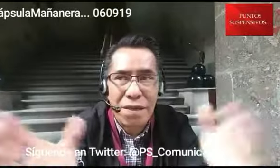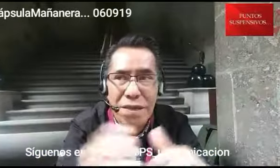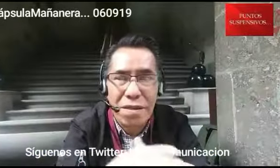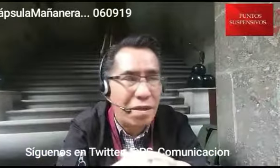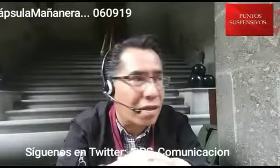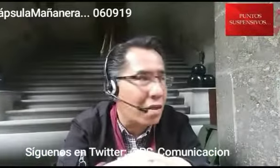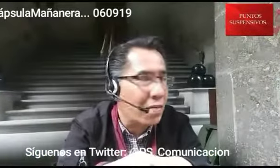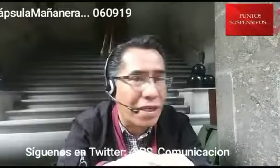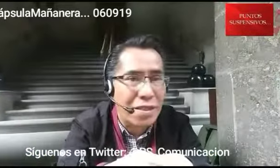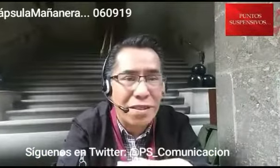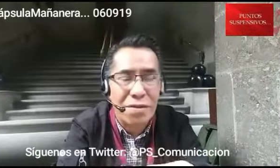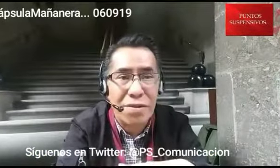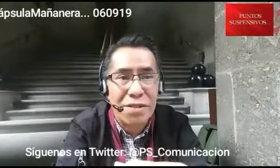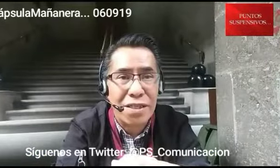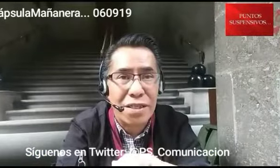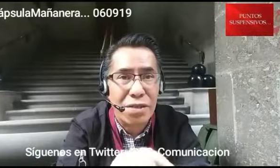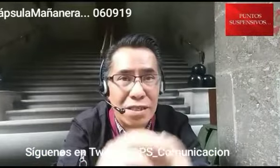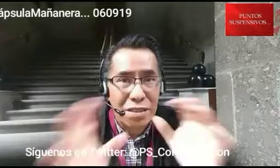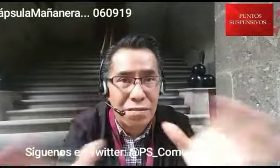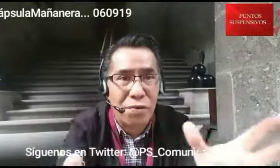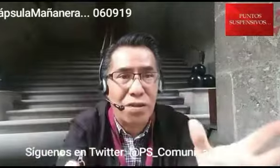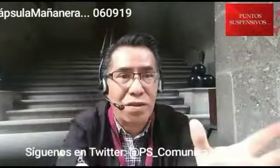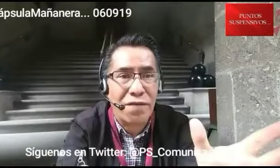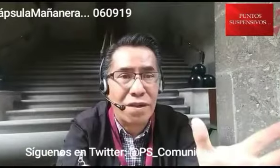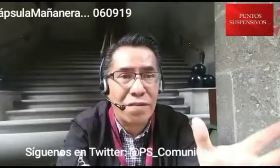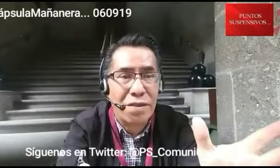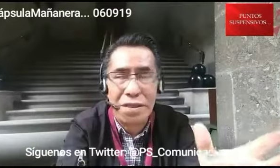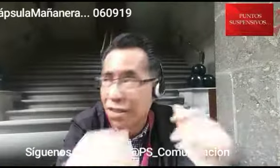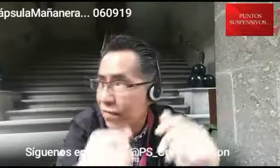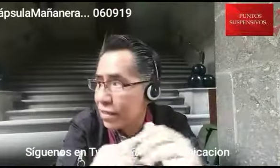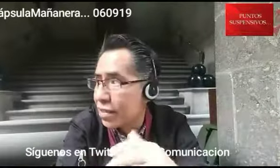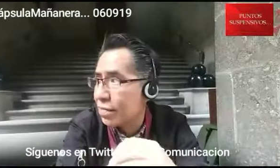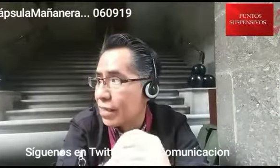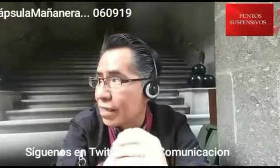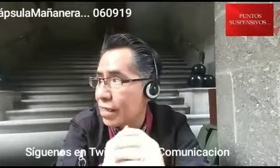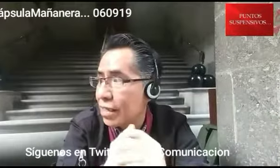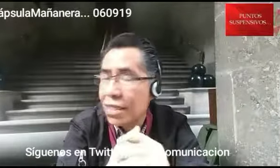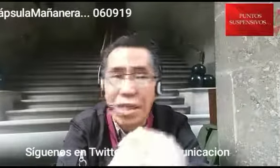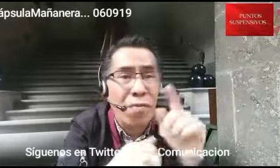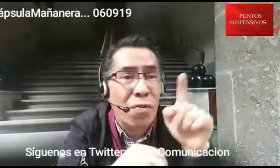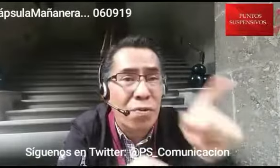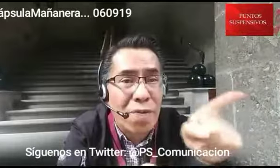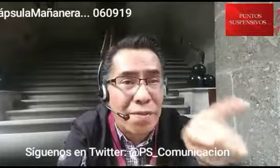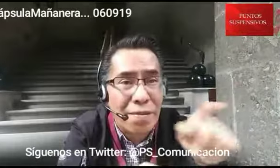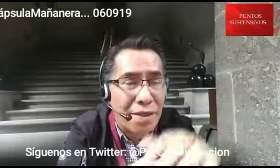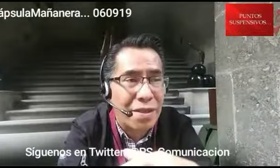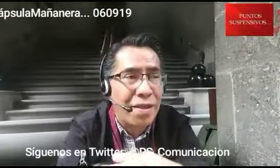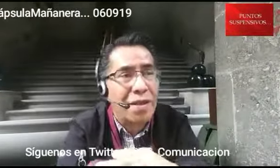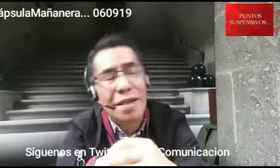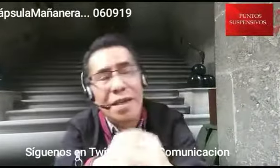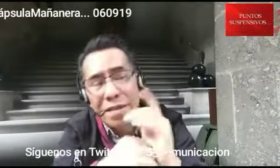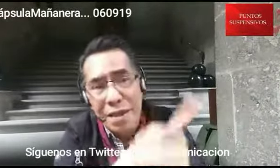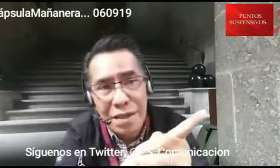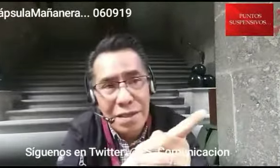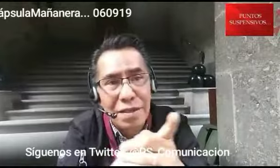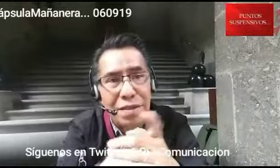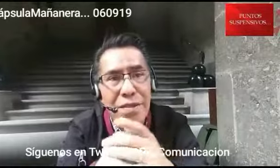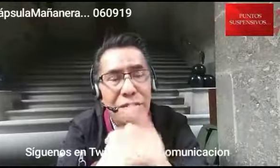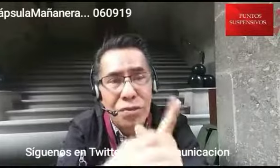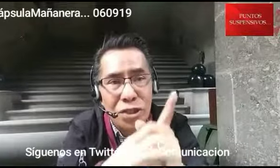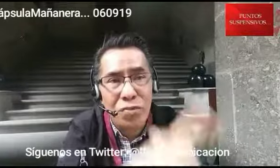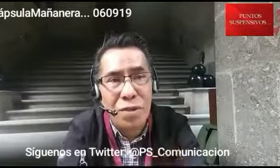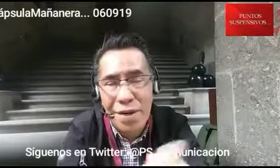fin de semana, abríguense, si todavía no salen de su casa, hace un poquito de frío, está fresca en la mañana y muy probablemente en la